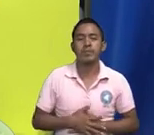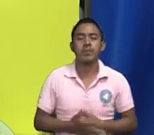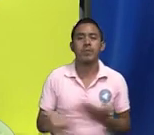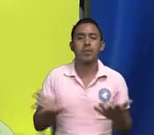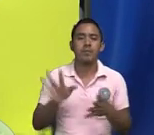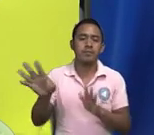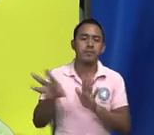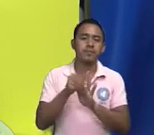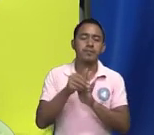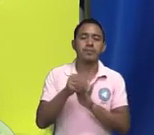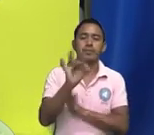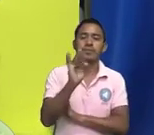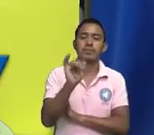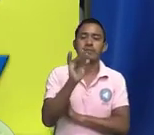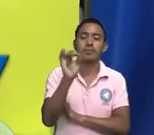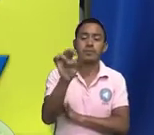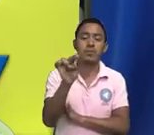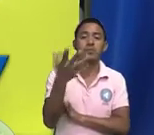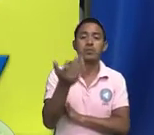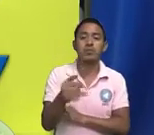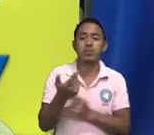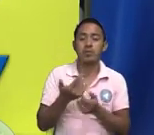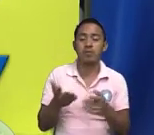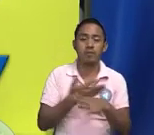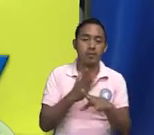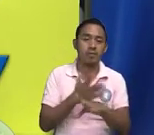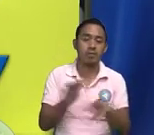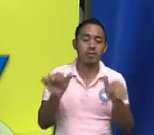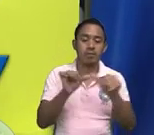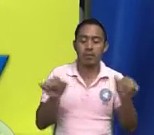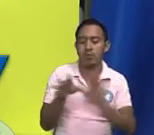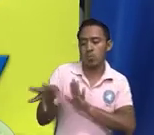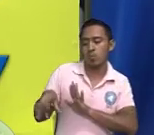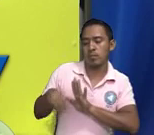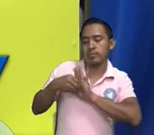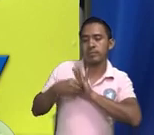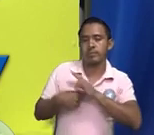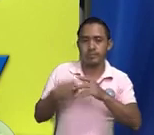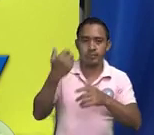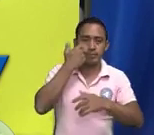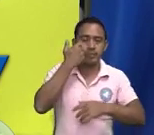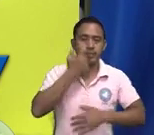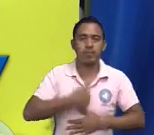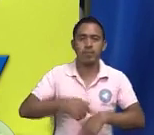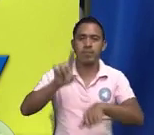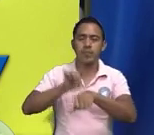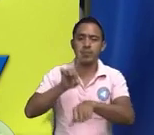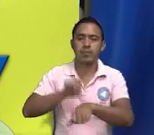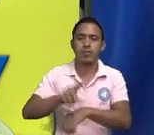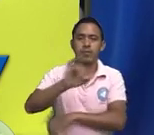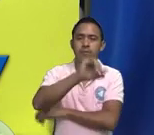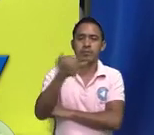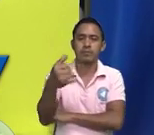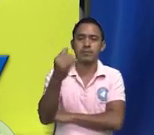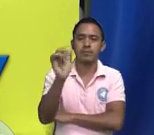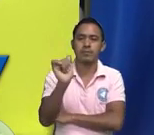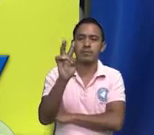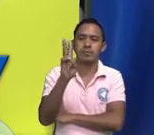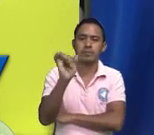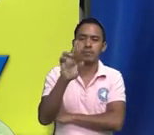las infecciones transmitidas por las mascotas. Para hablar de este tema hemos invitado al doctor Javier Alfaro, quien